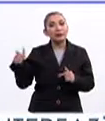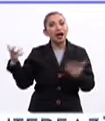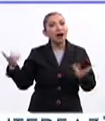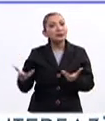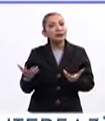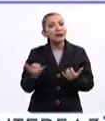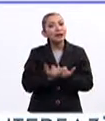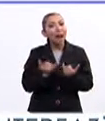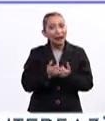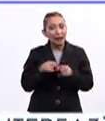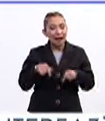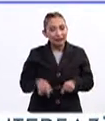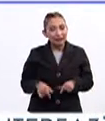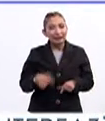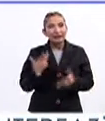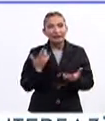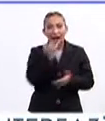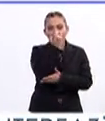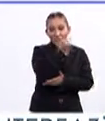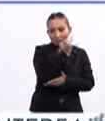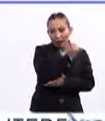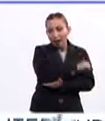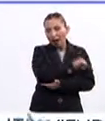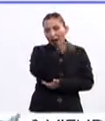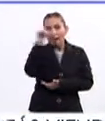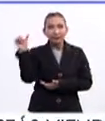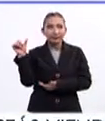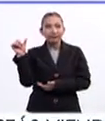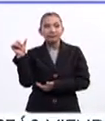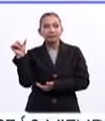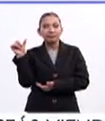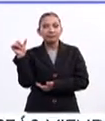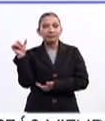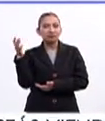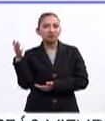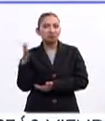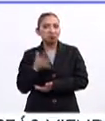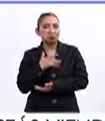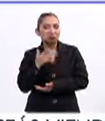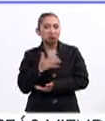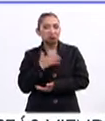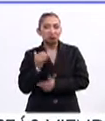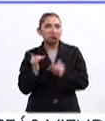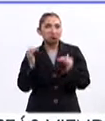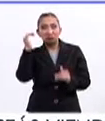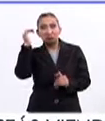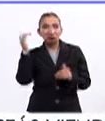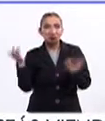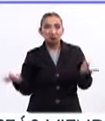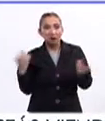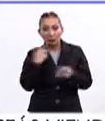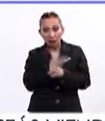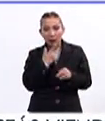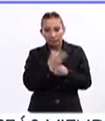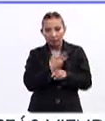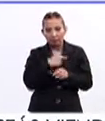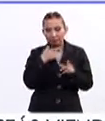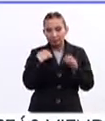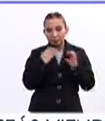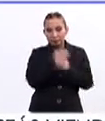llevan igualmente que aquí, desde el preescolar hasta, parece ser, bueno, hasta nivel